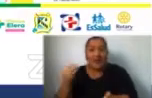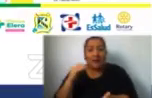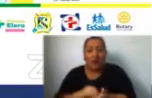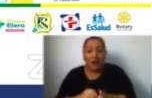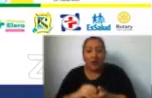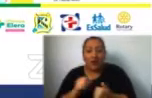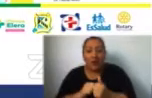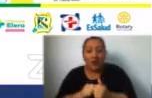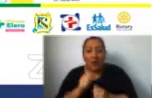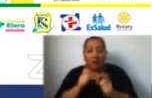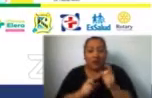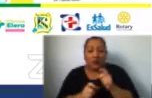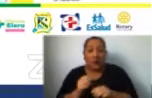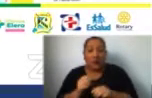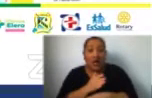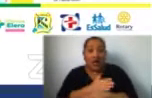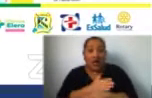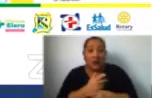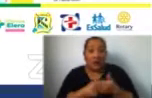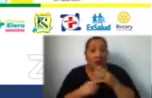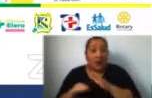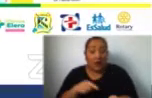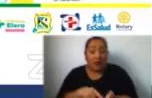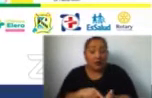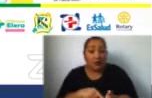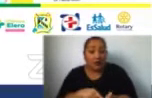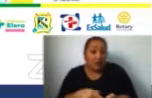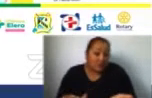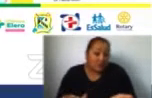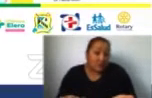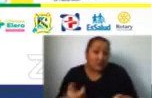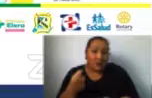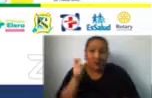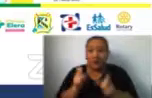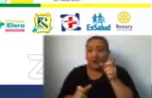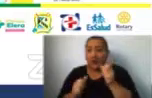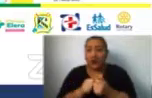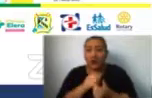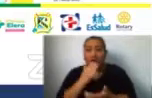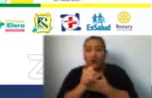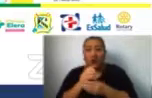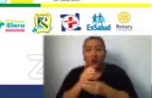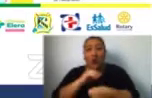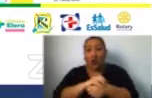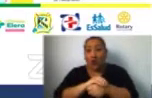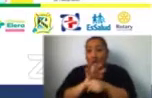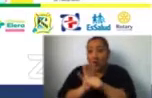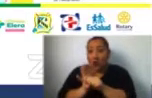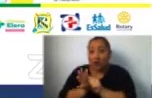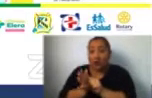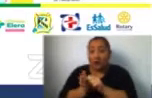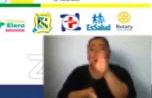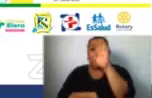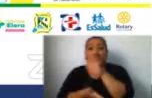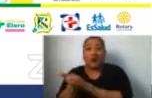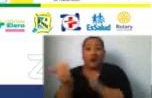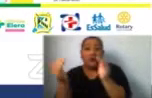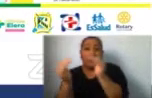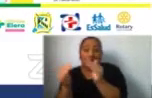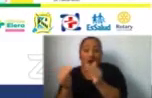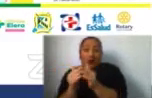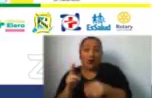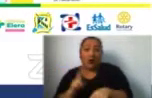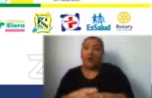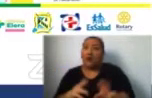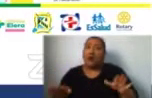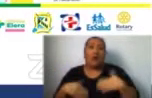los sintomáticos leves. Es decir, que las personas con síntomas de COVID salgan de sus casas, con lo cual